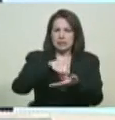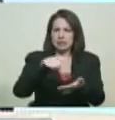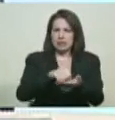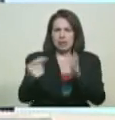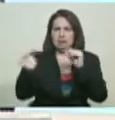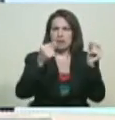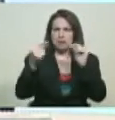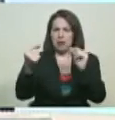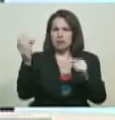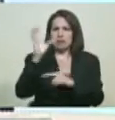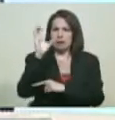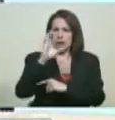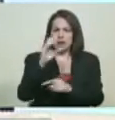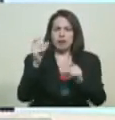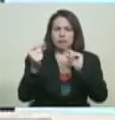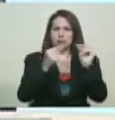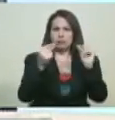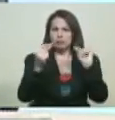caracas